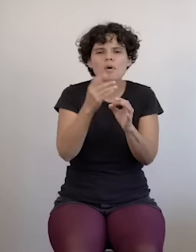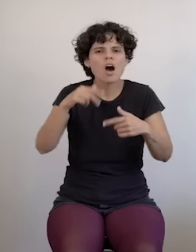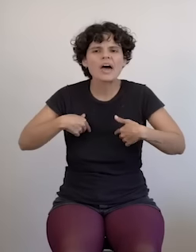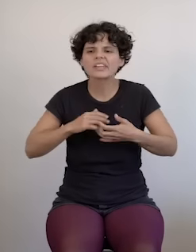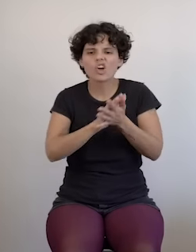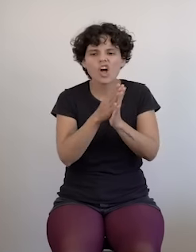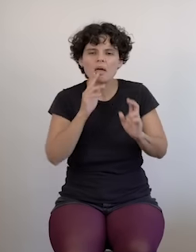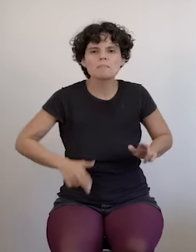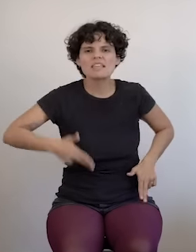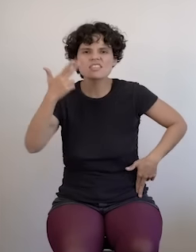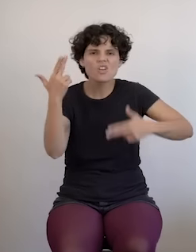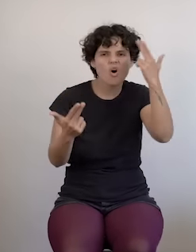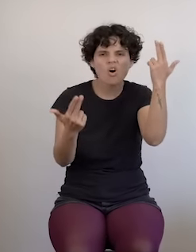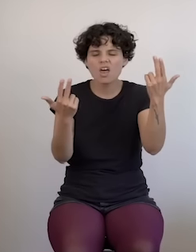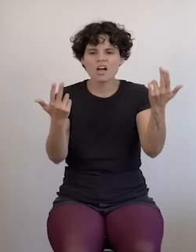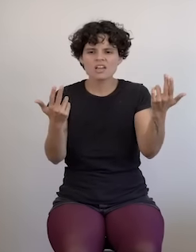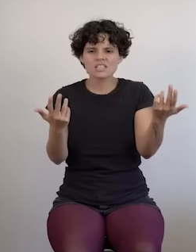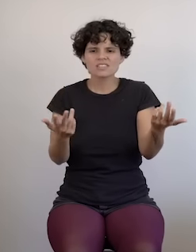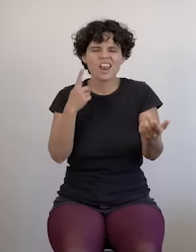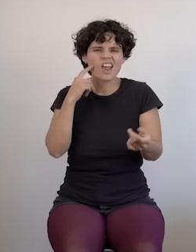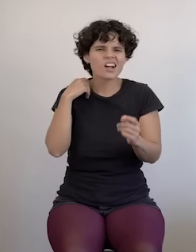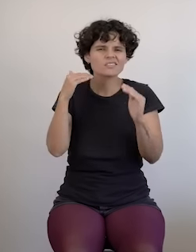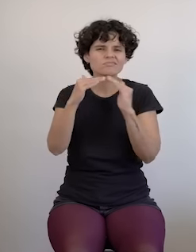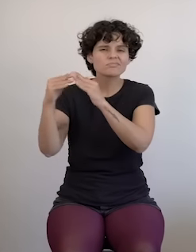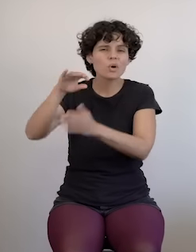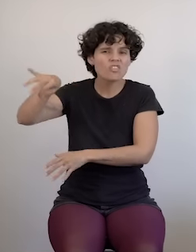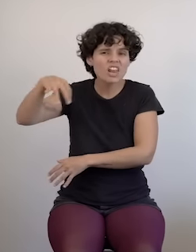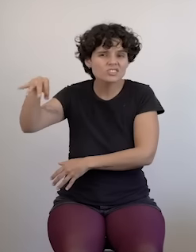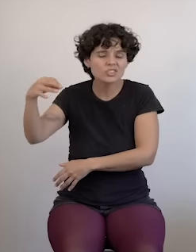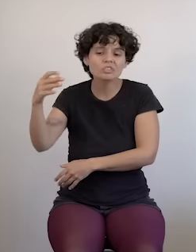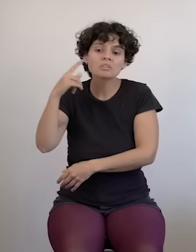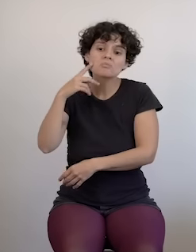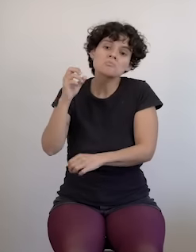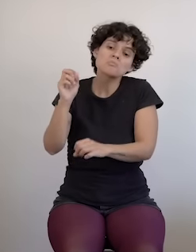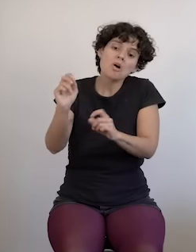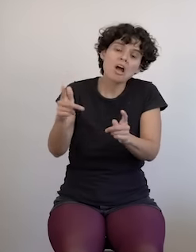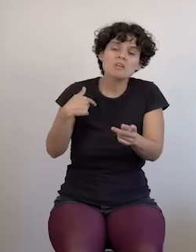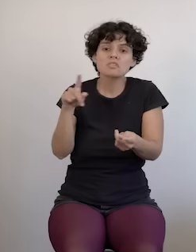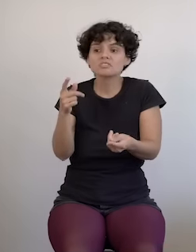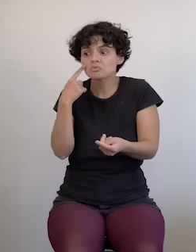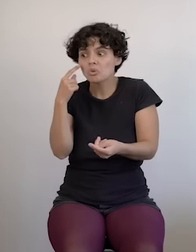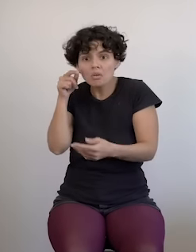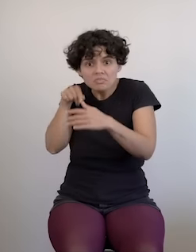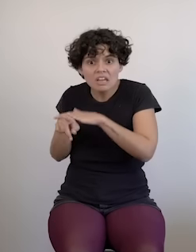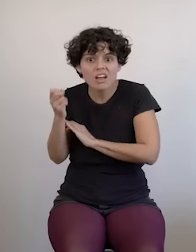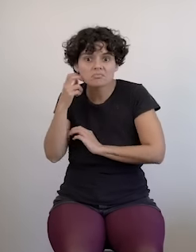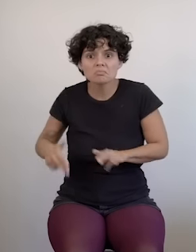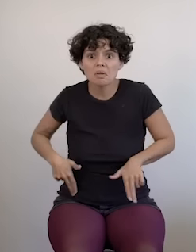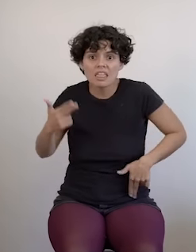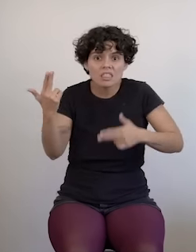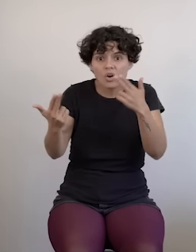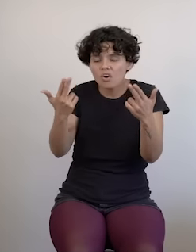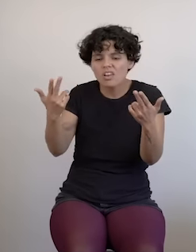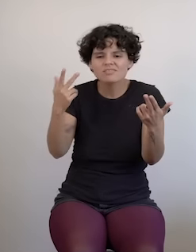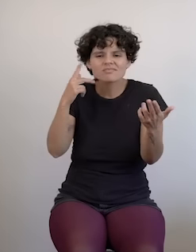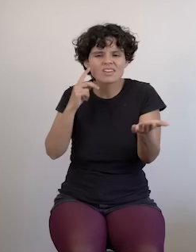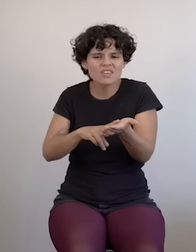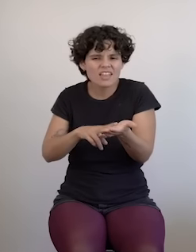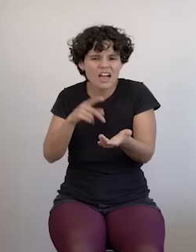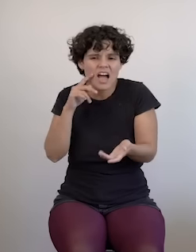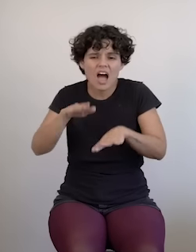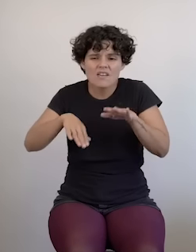weá, ¿cachai? Eso se ve en las poblaciones y por un lado está bien, porque si por una población esa weá se ven, pues, ¿cachai? Y yo tengo esa weá, pues, ¿cachai? Y me llegan mensajes,